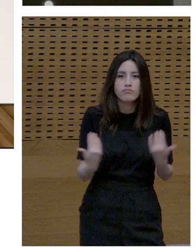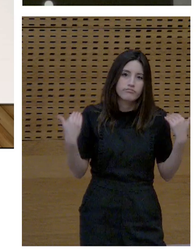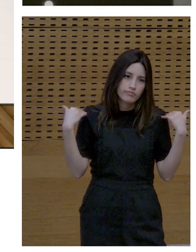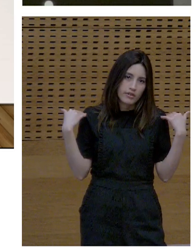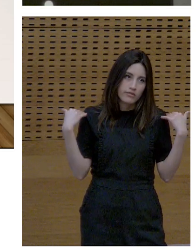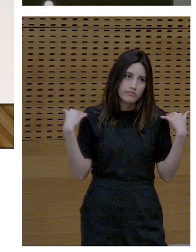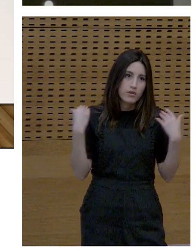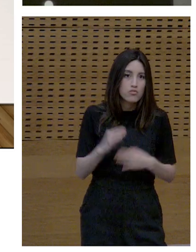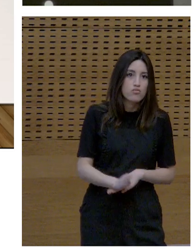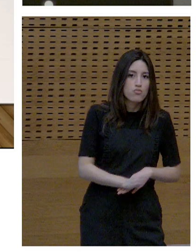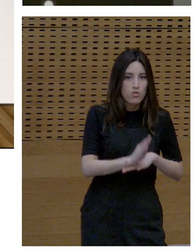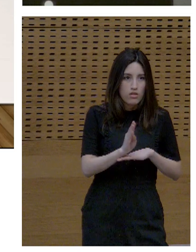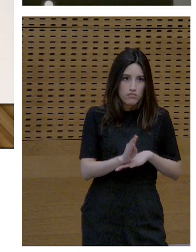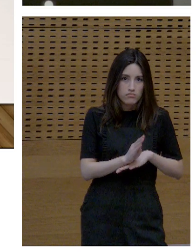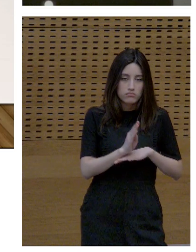tienen que cuidar